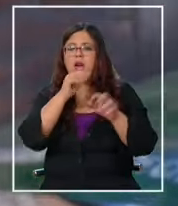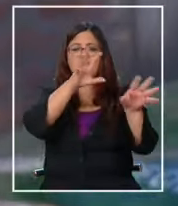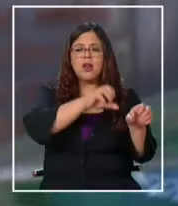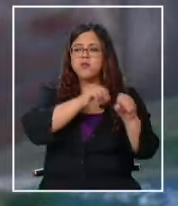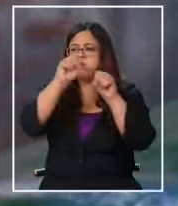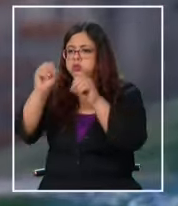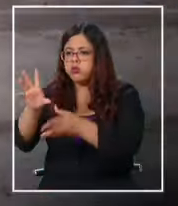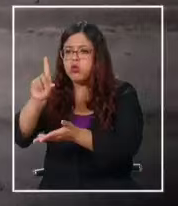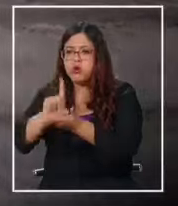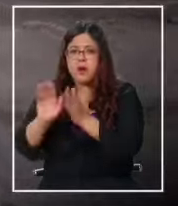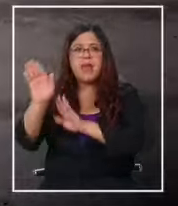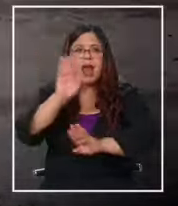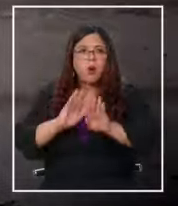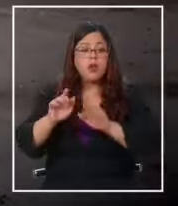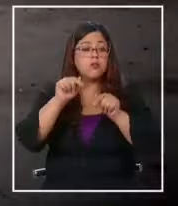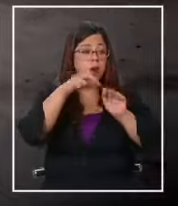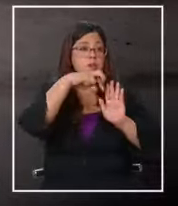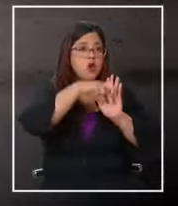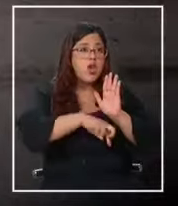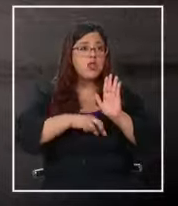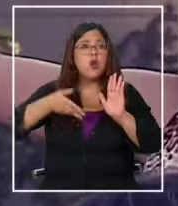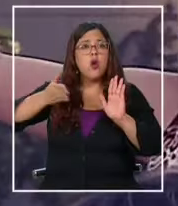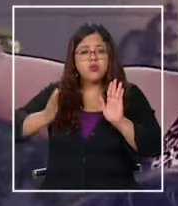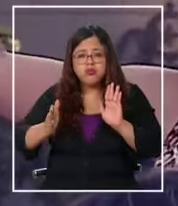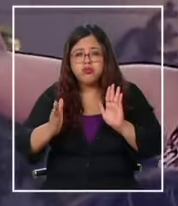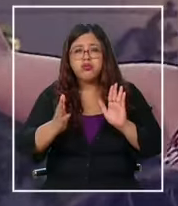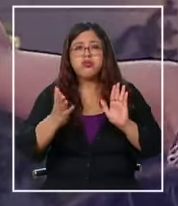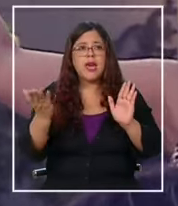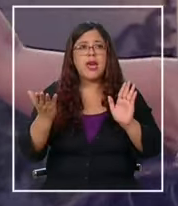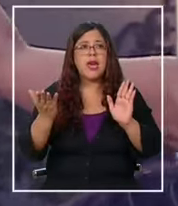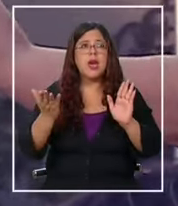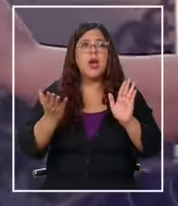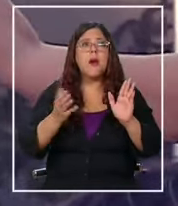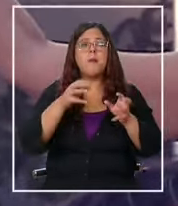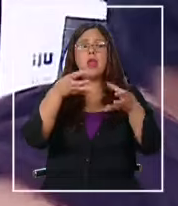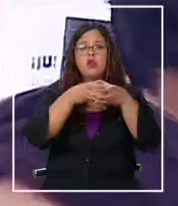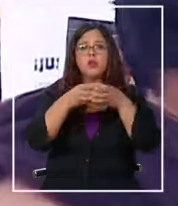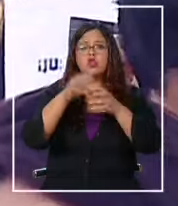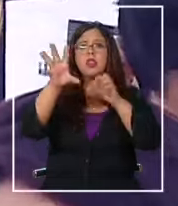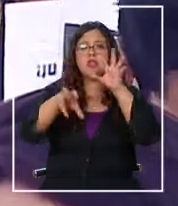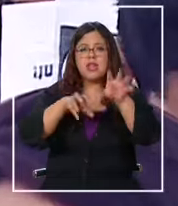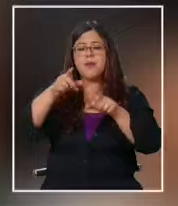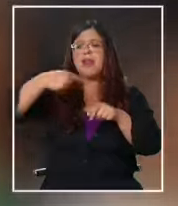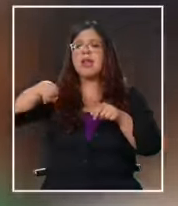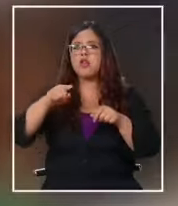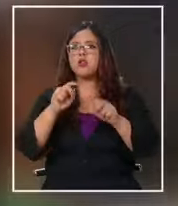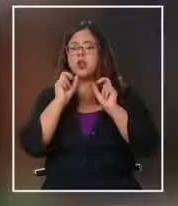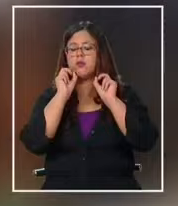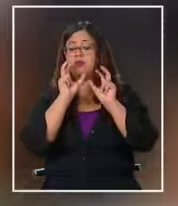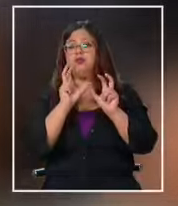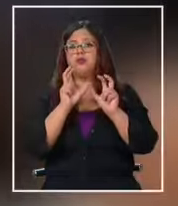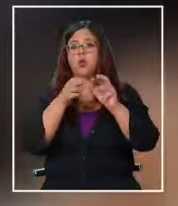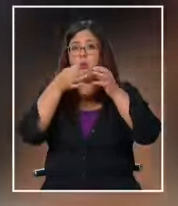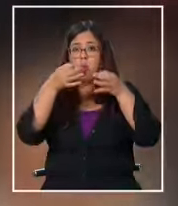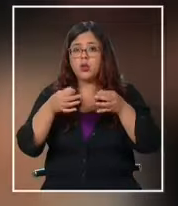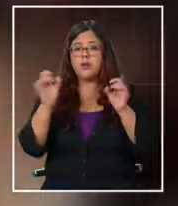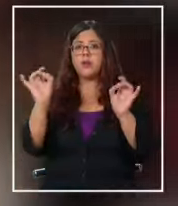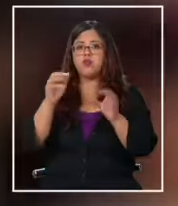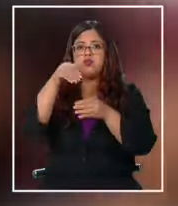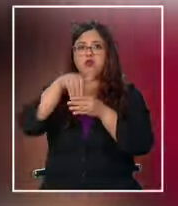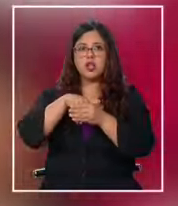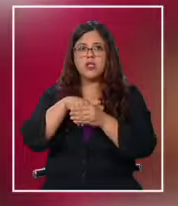El proyecto ha sido fuertemente resistido por las organizaciones animalistas, las cuales han estado en alerta por su inminente